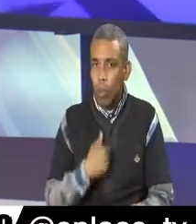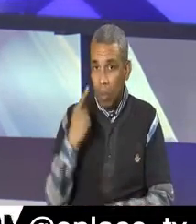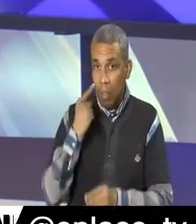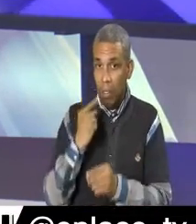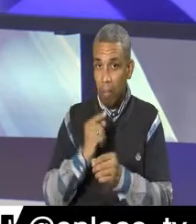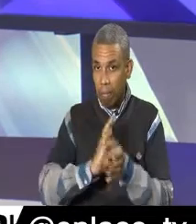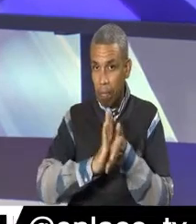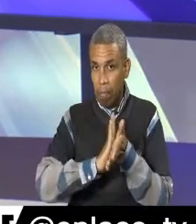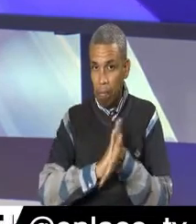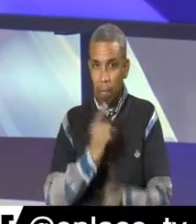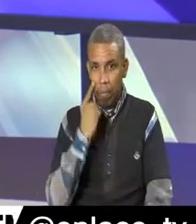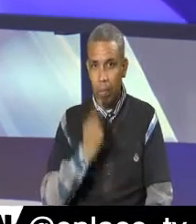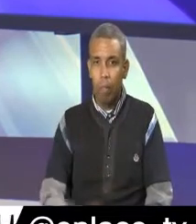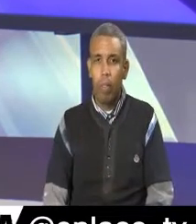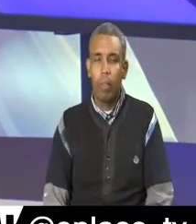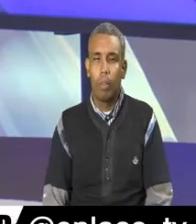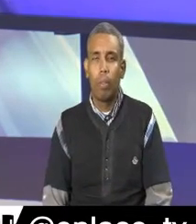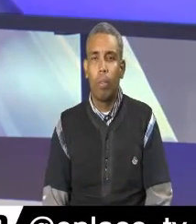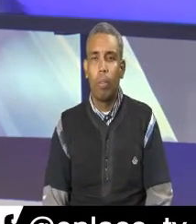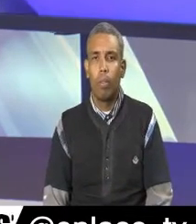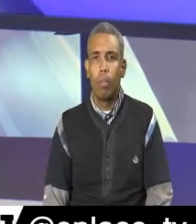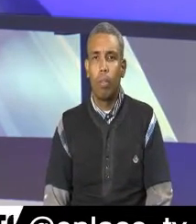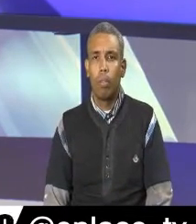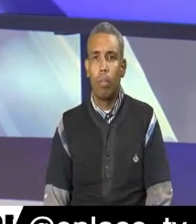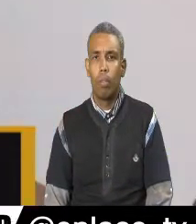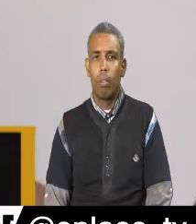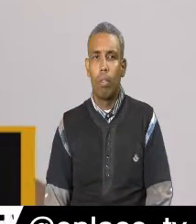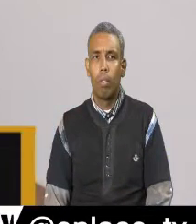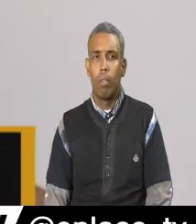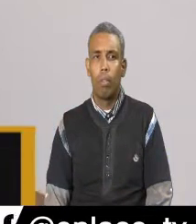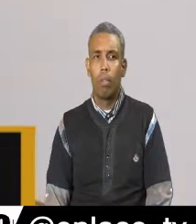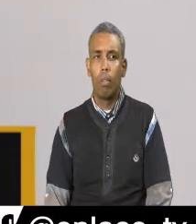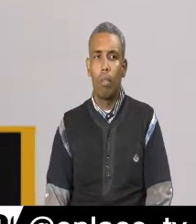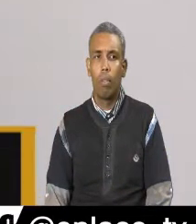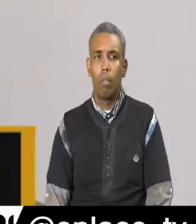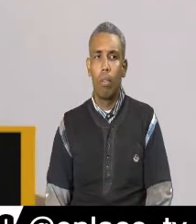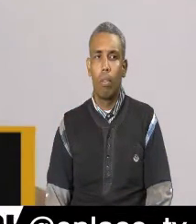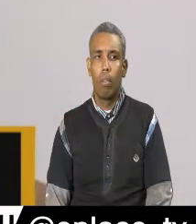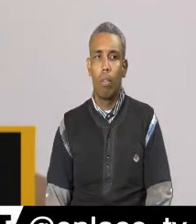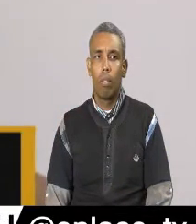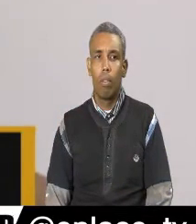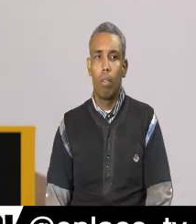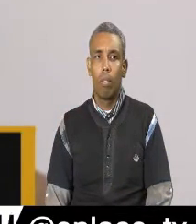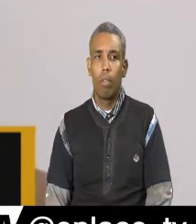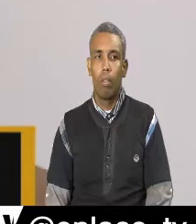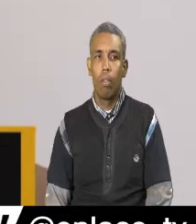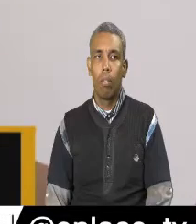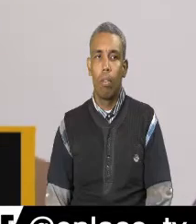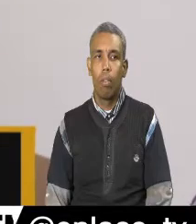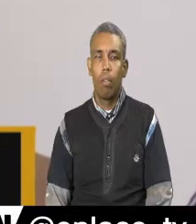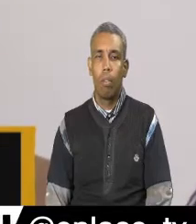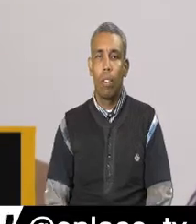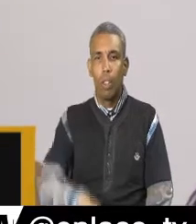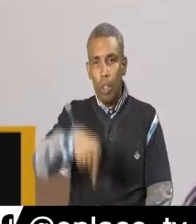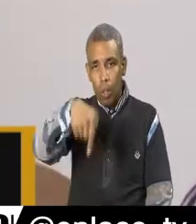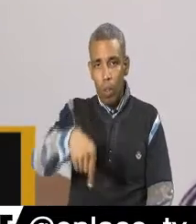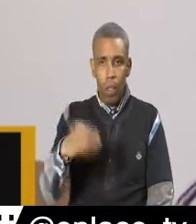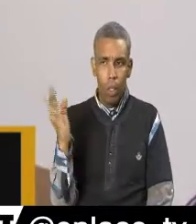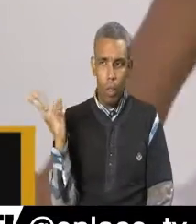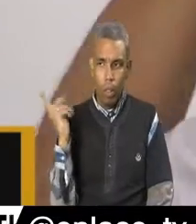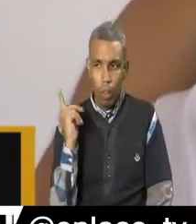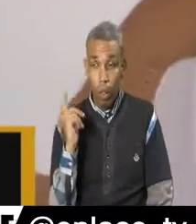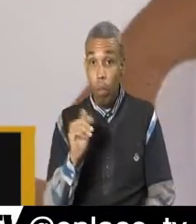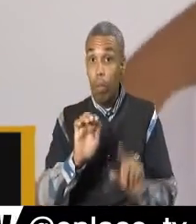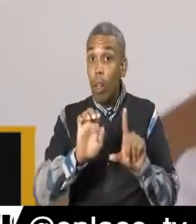falleció en el abandono cerca al monumento de la locomotora. Bueno, lamentablemente nos enteramos hoy, por gracias a Enlace